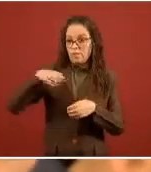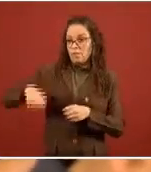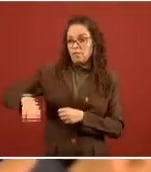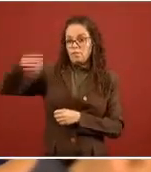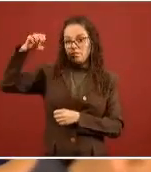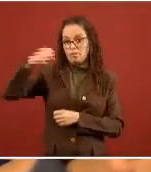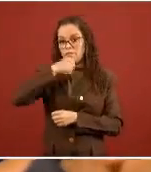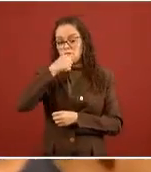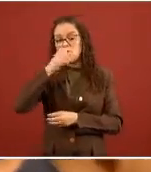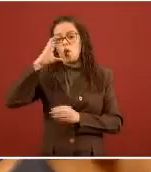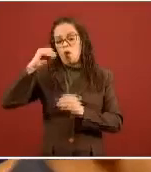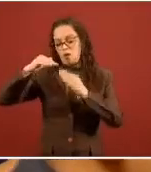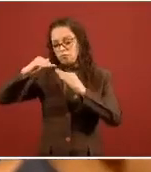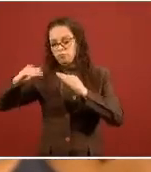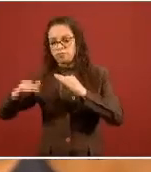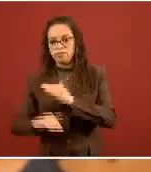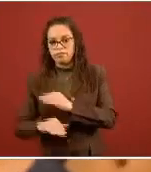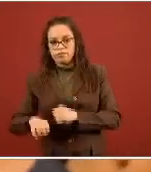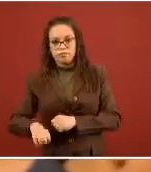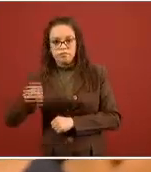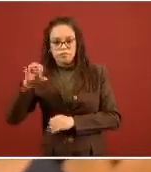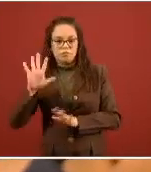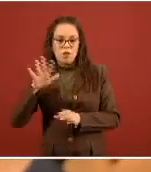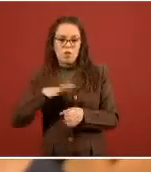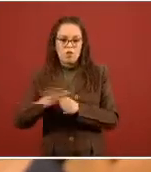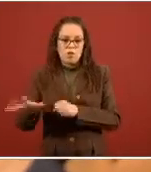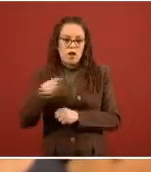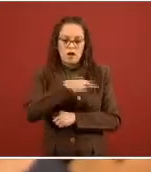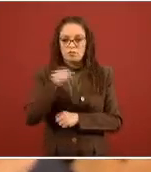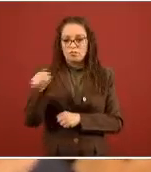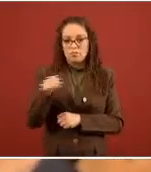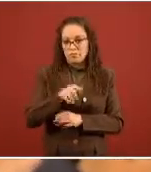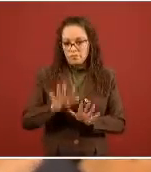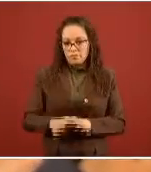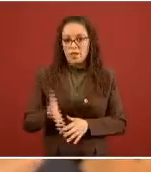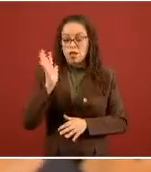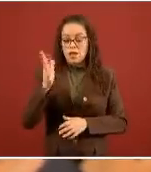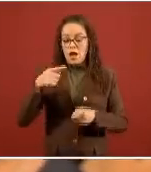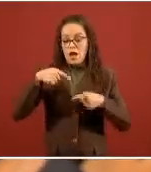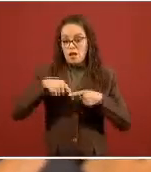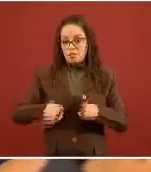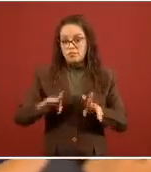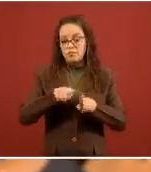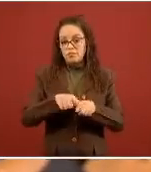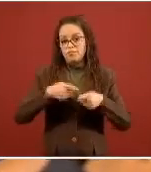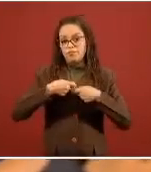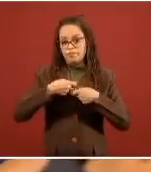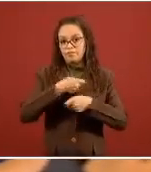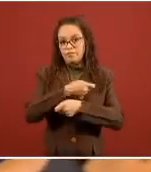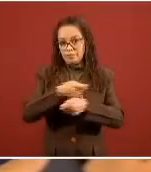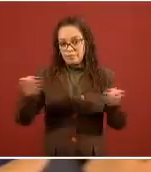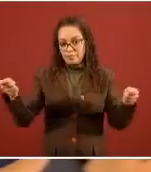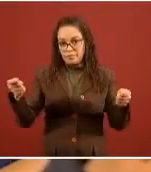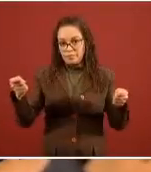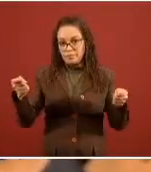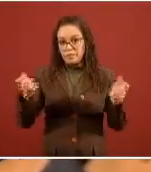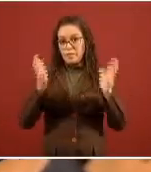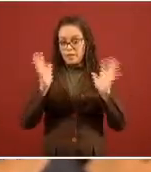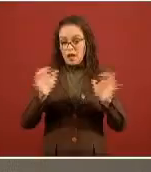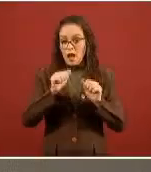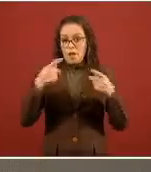edad, según sea el caso. ¿Se ha dado ya esa capacitación? ¿Se ha difundido entre el personal médico esta